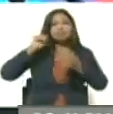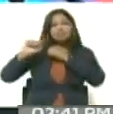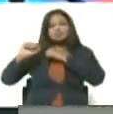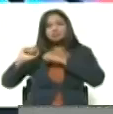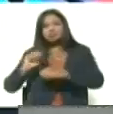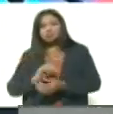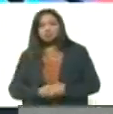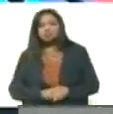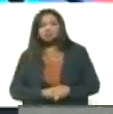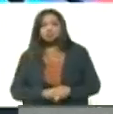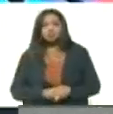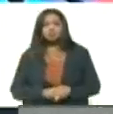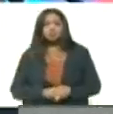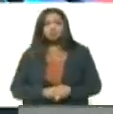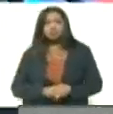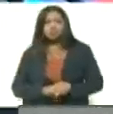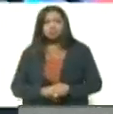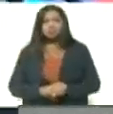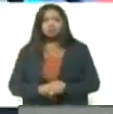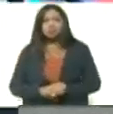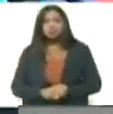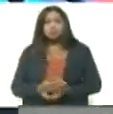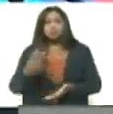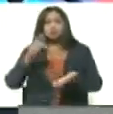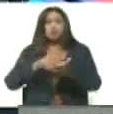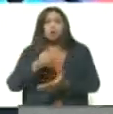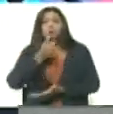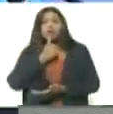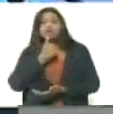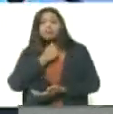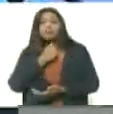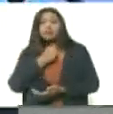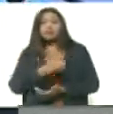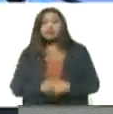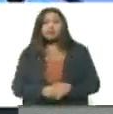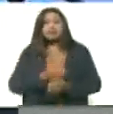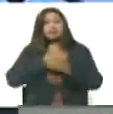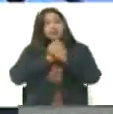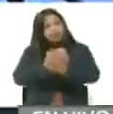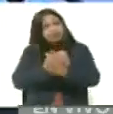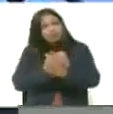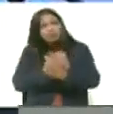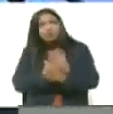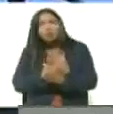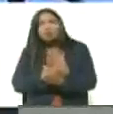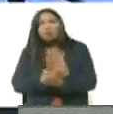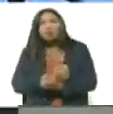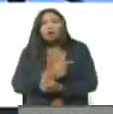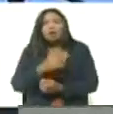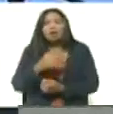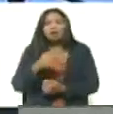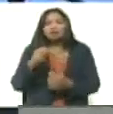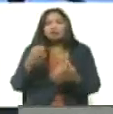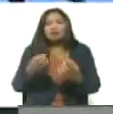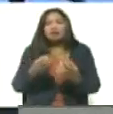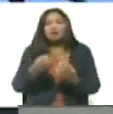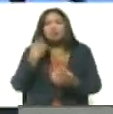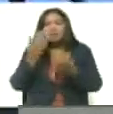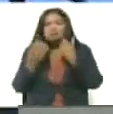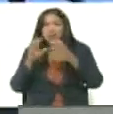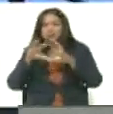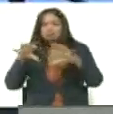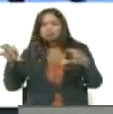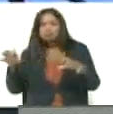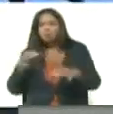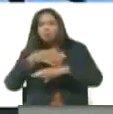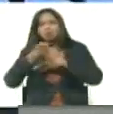Nos tocó aguantar, querido Pepe, el basurero que nos dejaron acá en el municipio